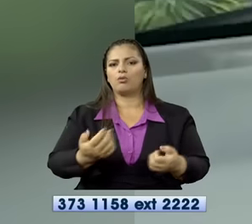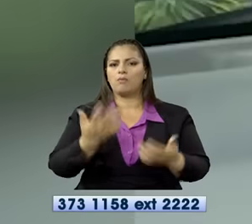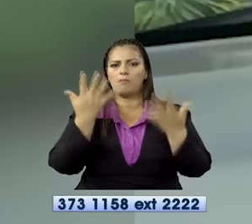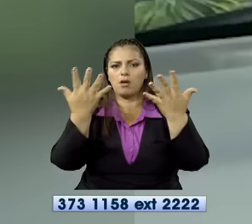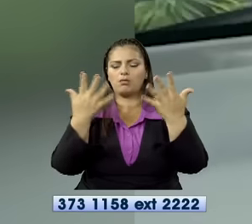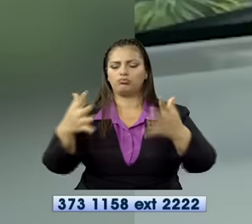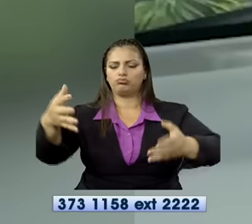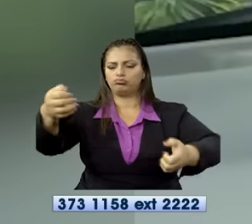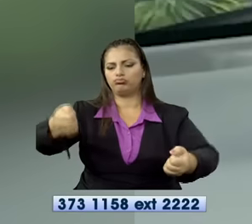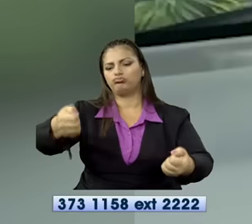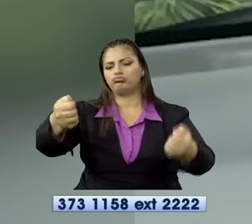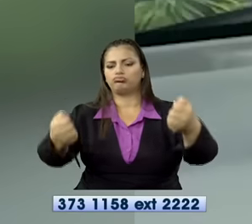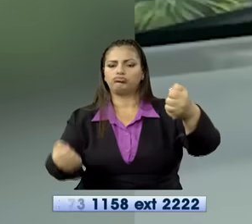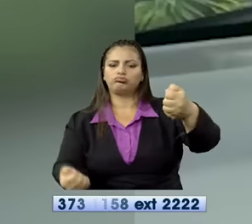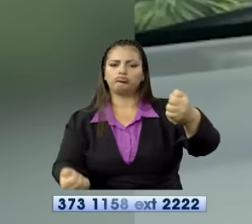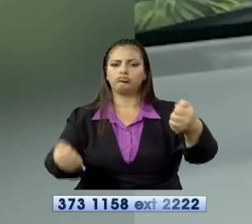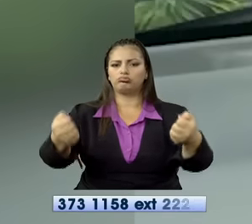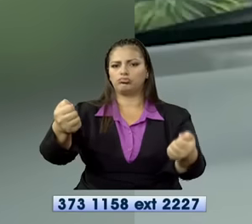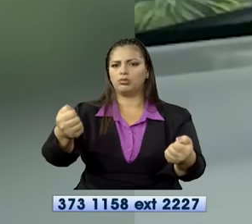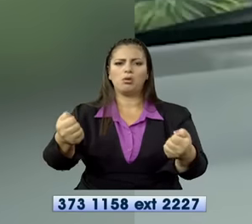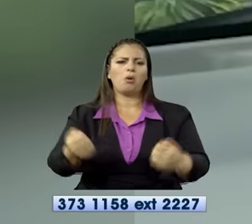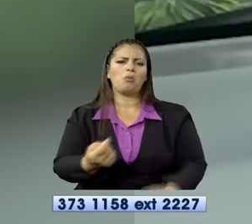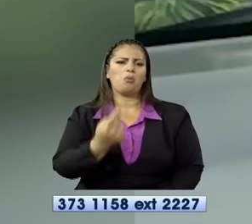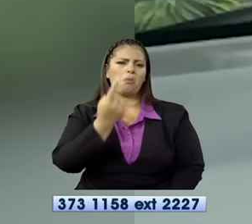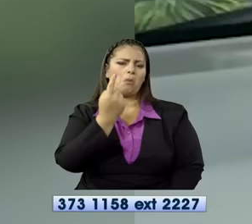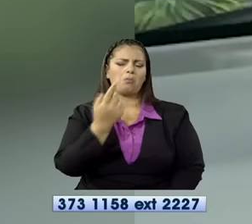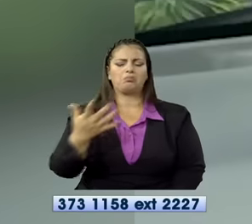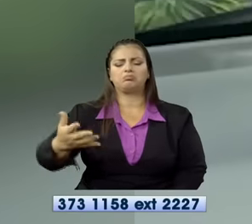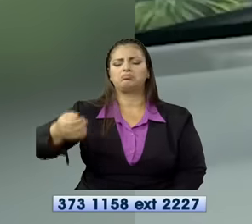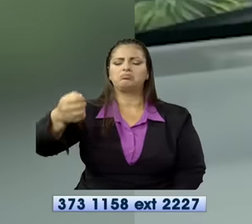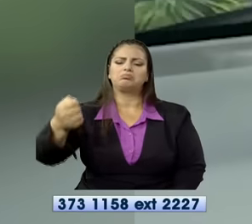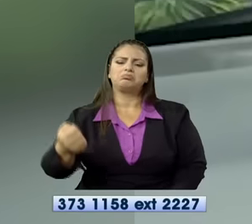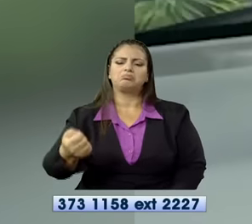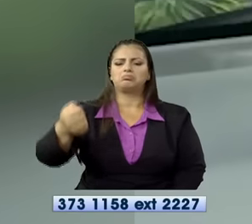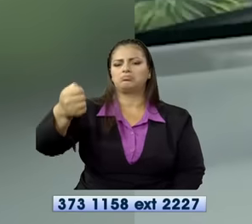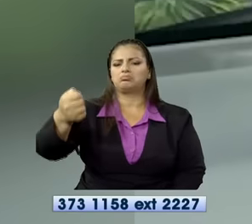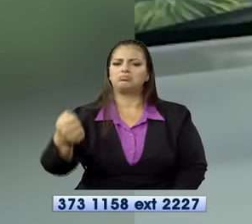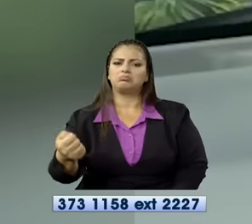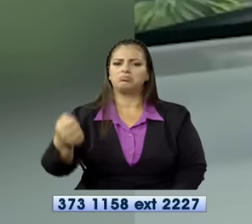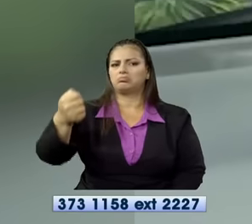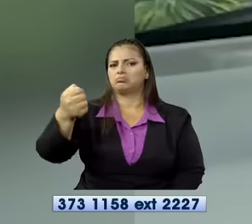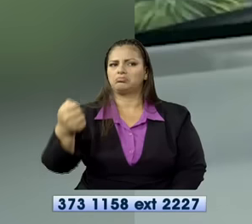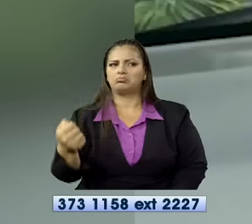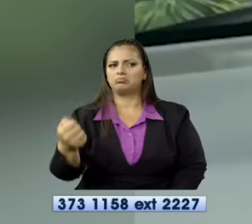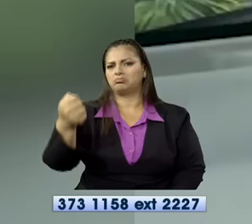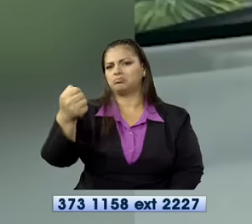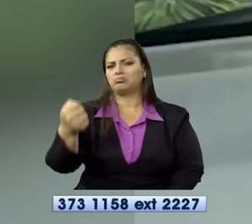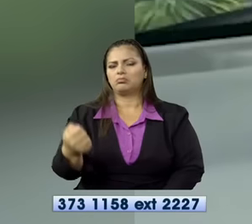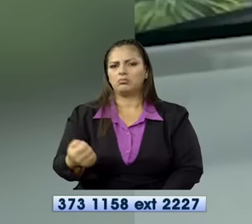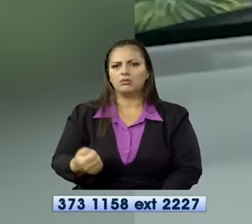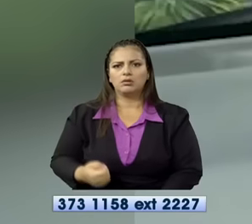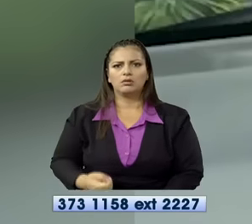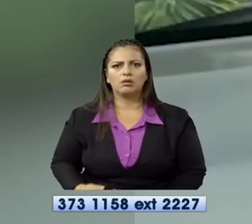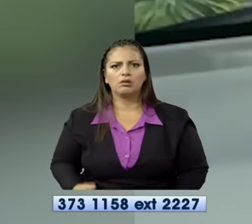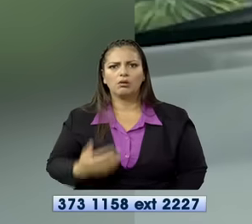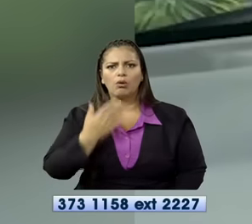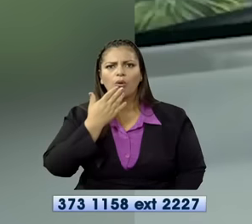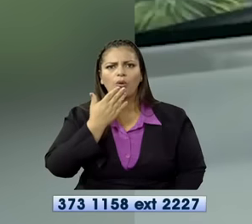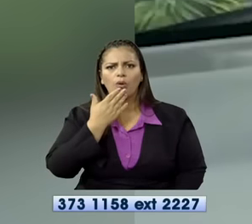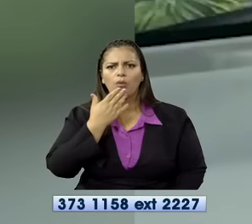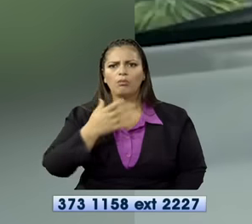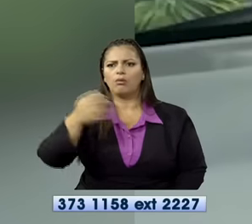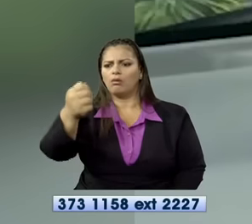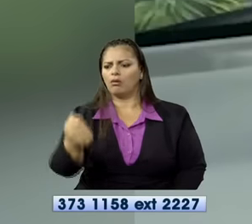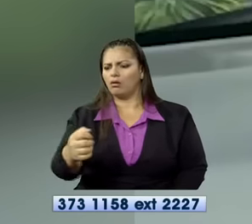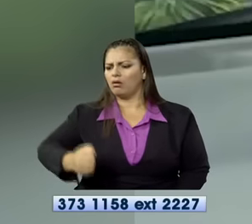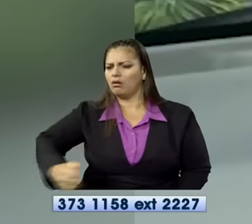Tampoco tampoco está bien o al niño o al perro pero el Señor que va en ese carro ese carro es de cambio claro es decir con la misma mano que maneja tiene que